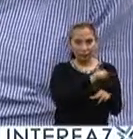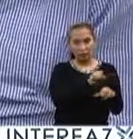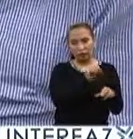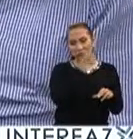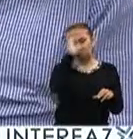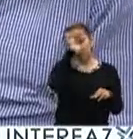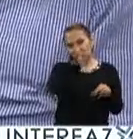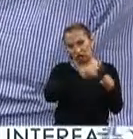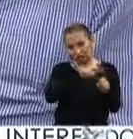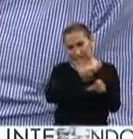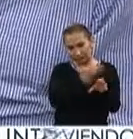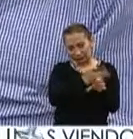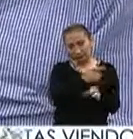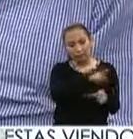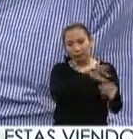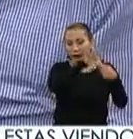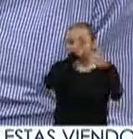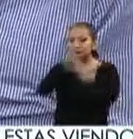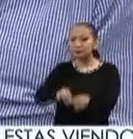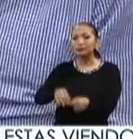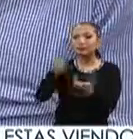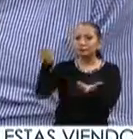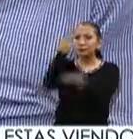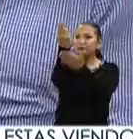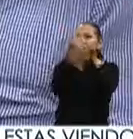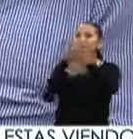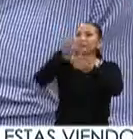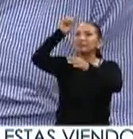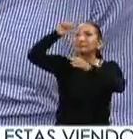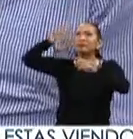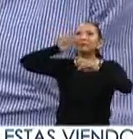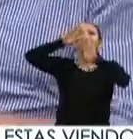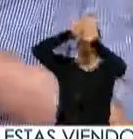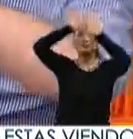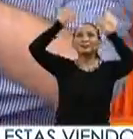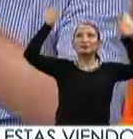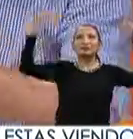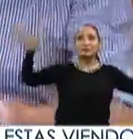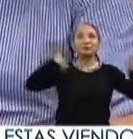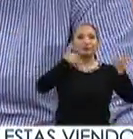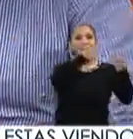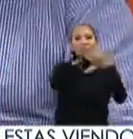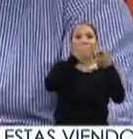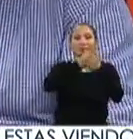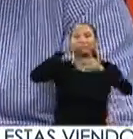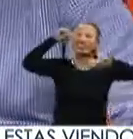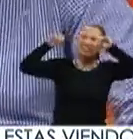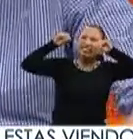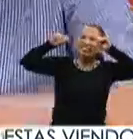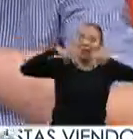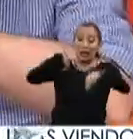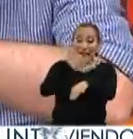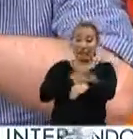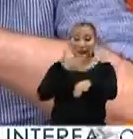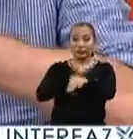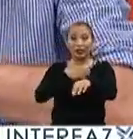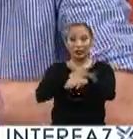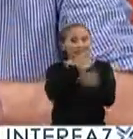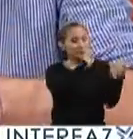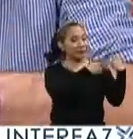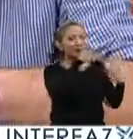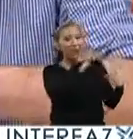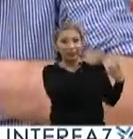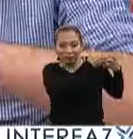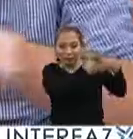sociales, se puede decir aquí en Estados Unidos, los trajo a dibujar el muro y a verlo todo. Acabaron ayudándonos a montarlo y luego en la tarde vinieron con sus